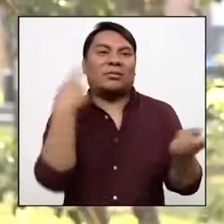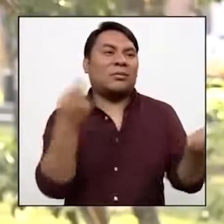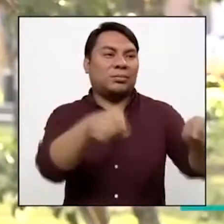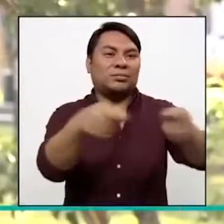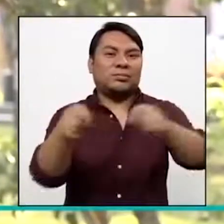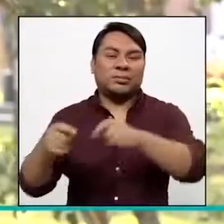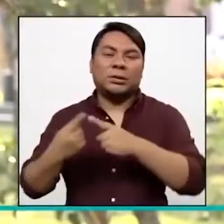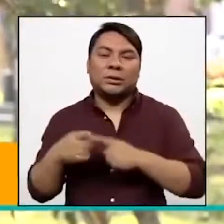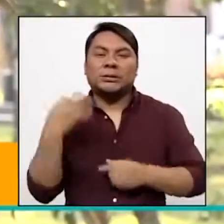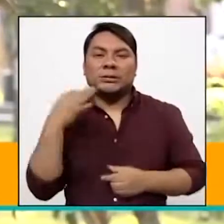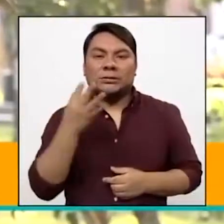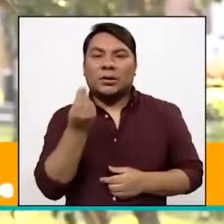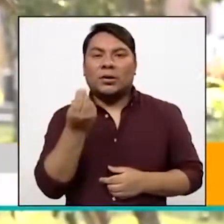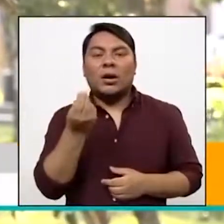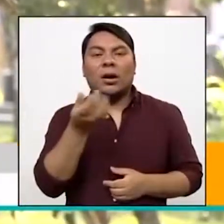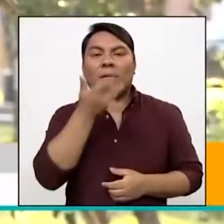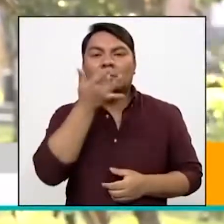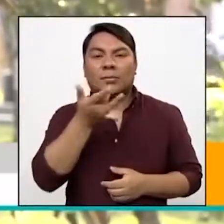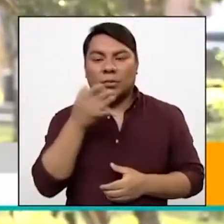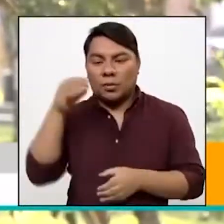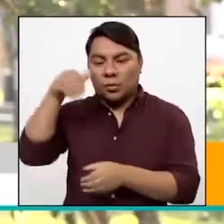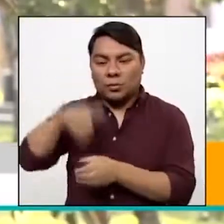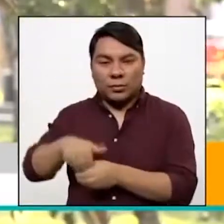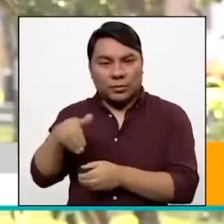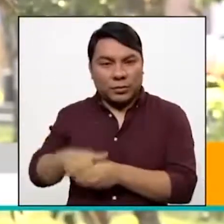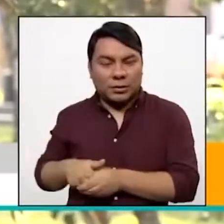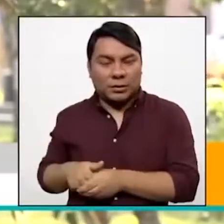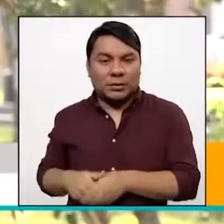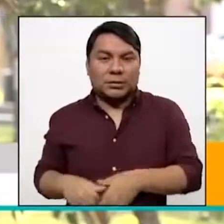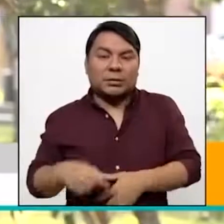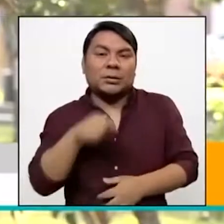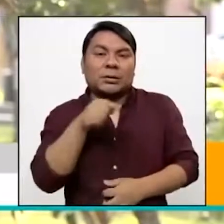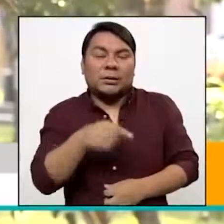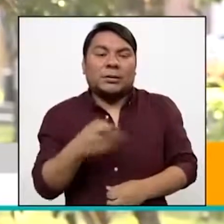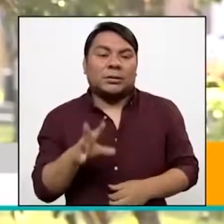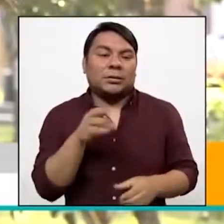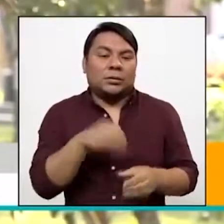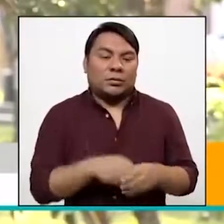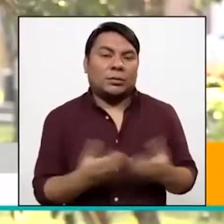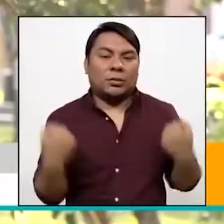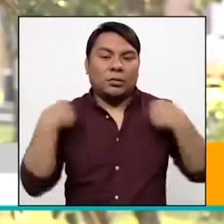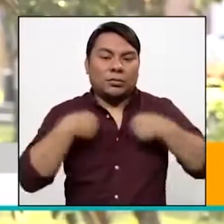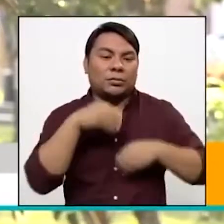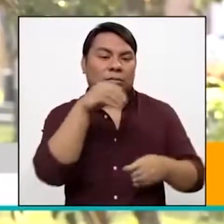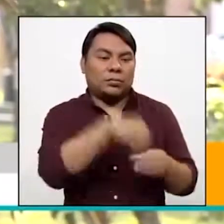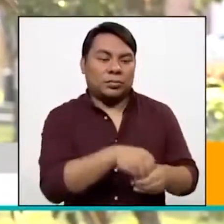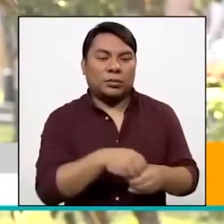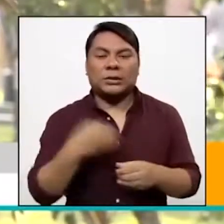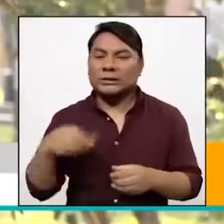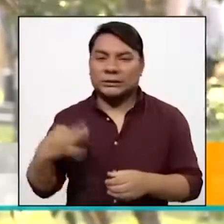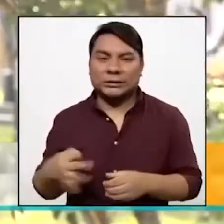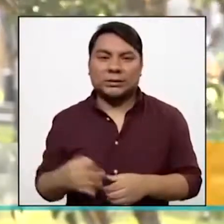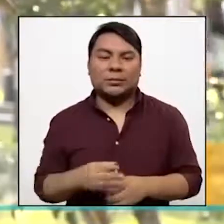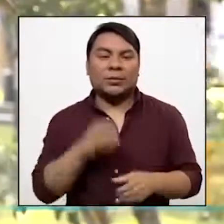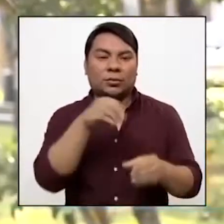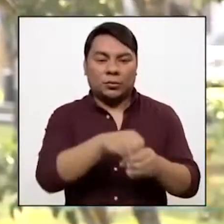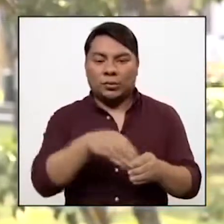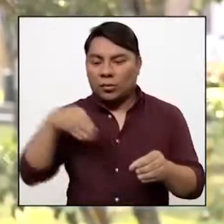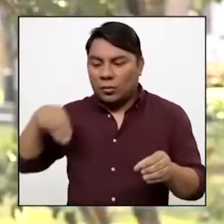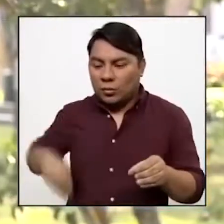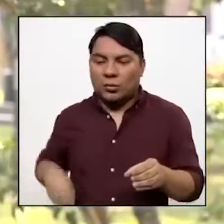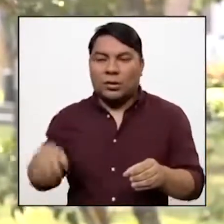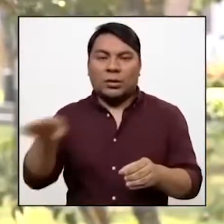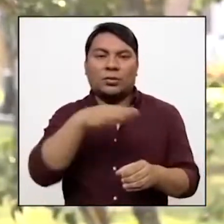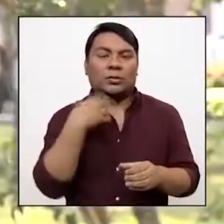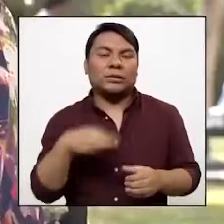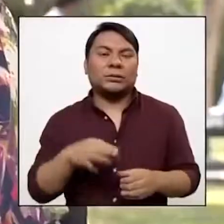llevarla siempre con nosotros. No es que tomé en la mañana antes de salir y dejé el estuche en la casa, ¿no? Siempre tenemos que transportar con